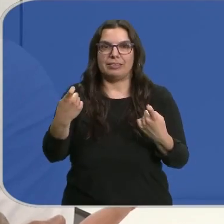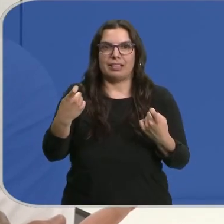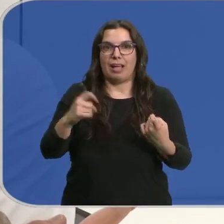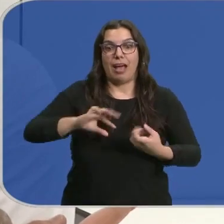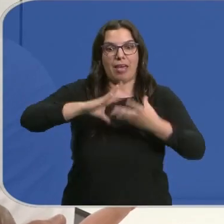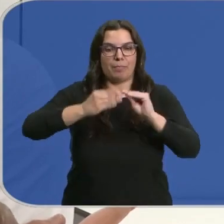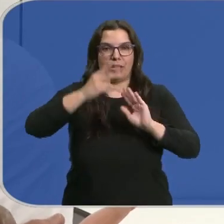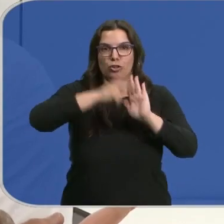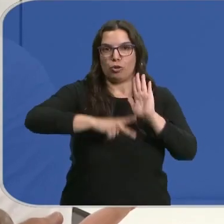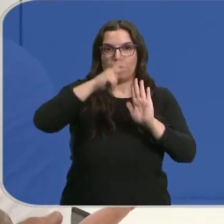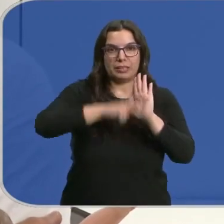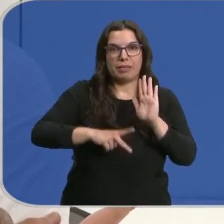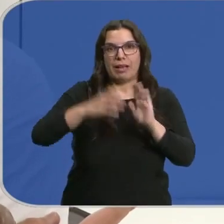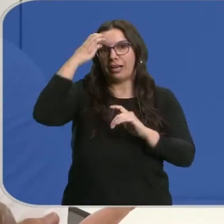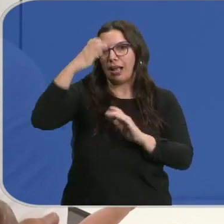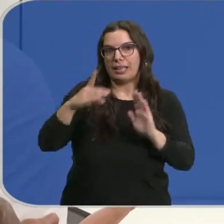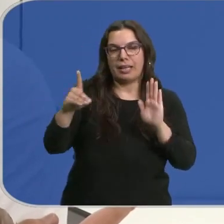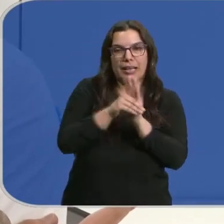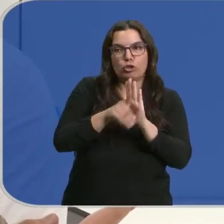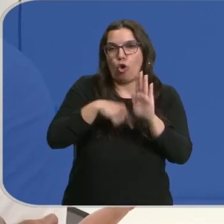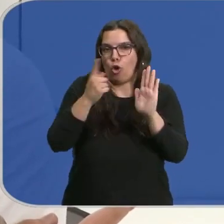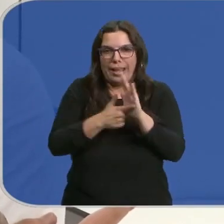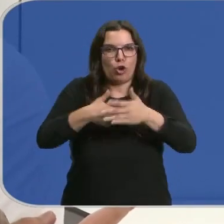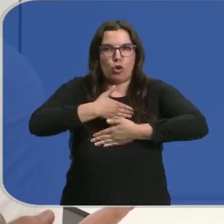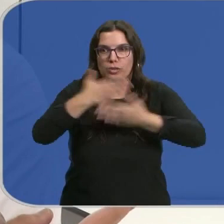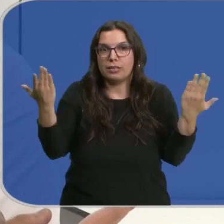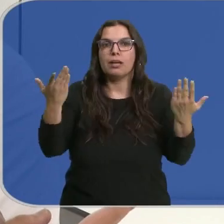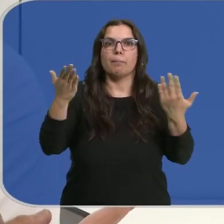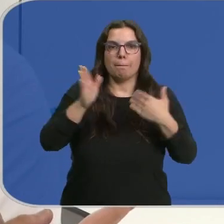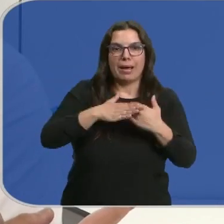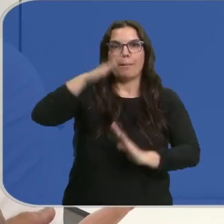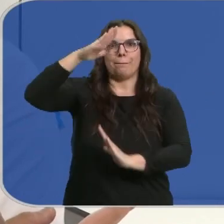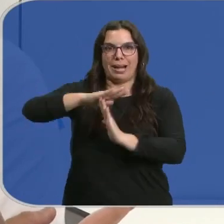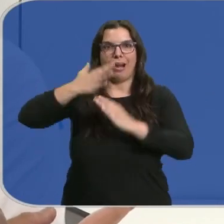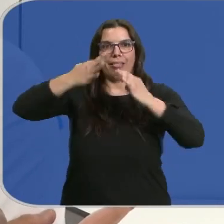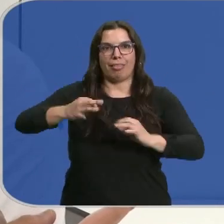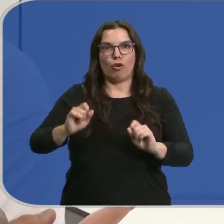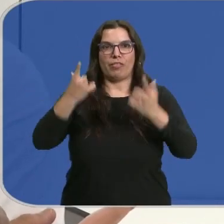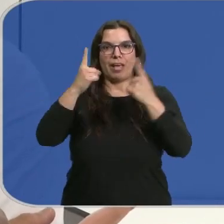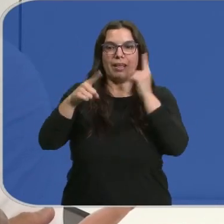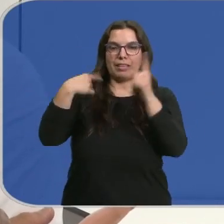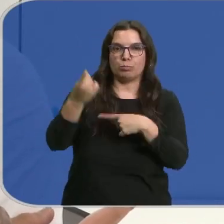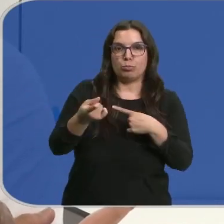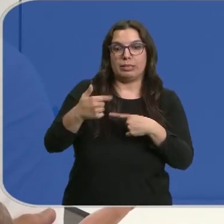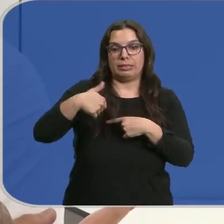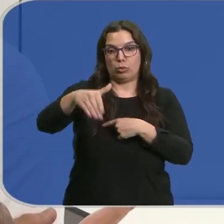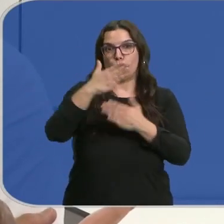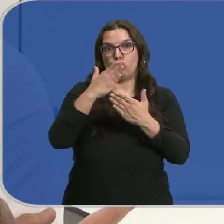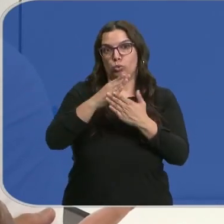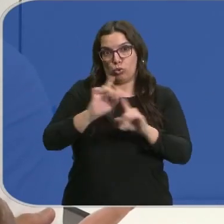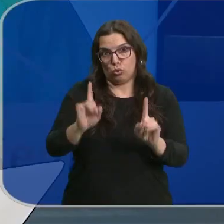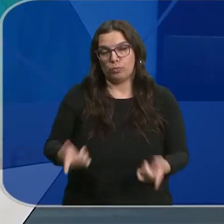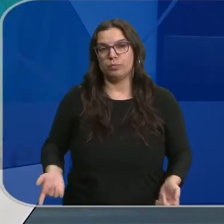adaptar la correspondiente norma, el correspondiente Real Decreto o la ley que lo regule, para que se paralice y no tengamos que aplicarlo ya para este